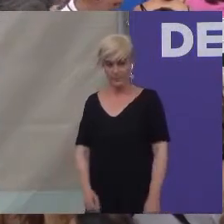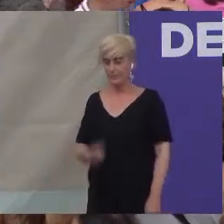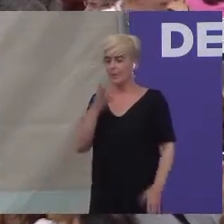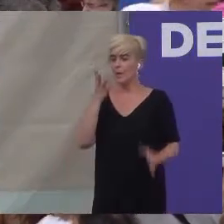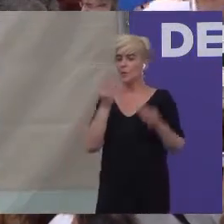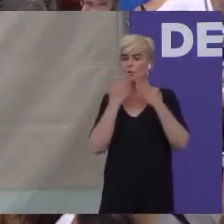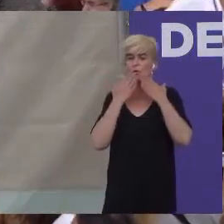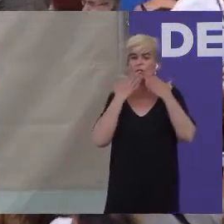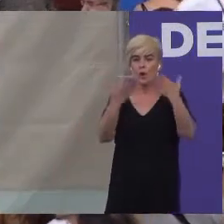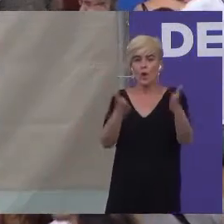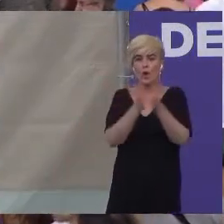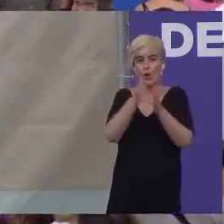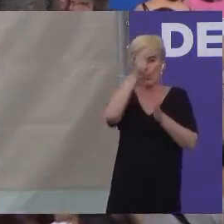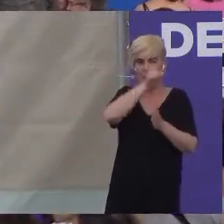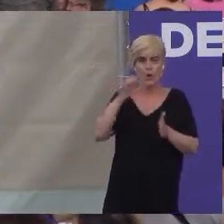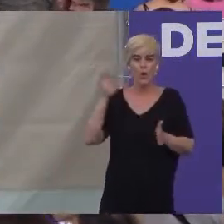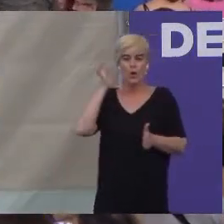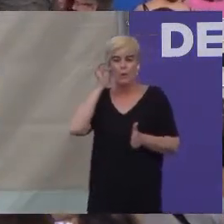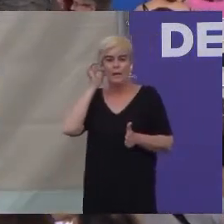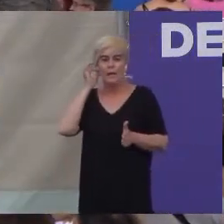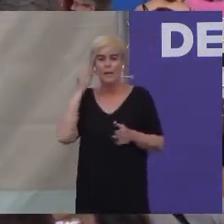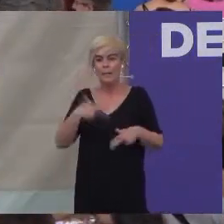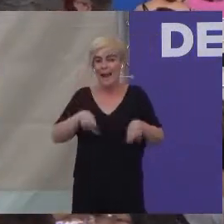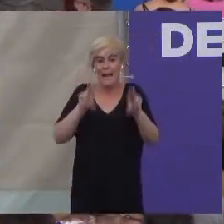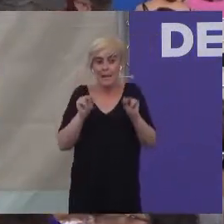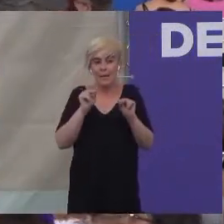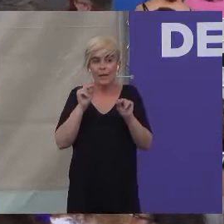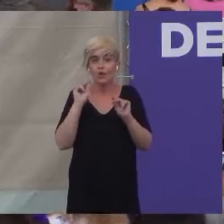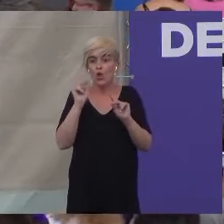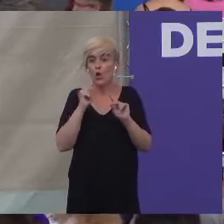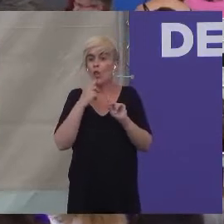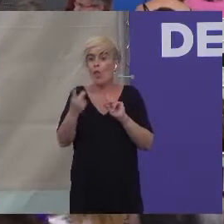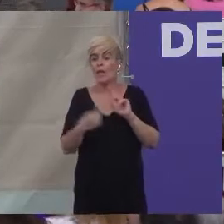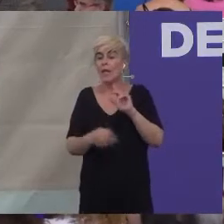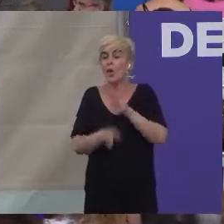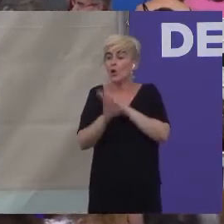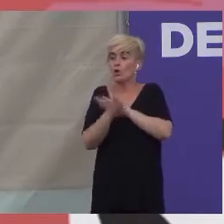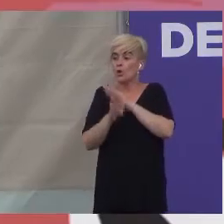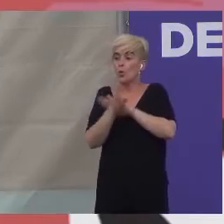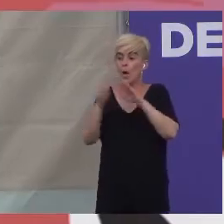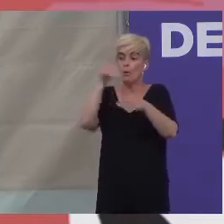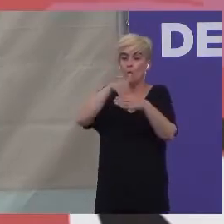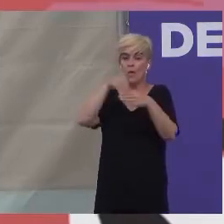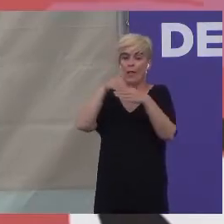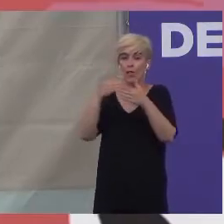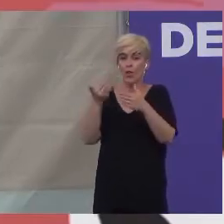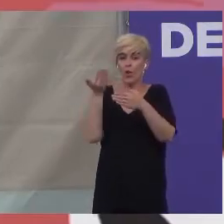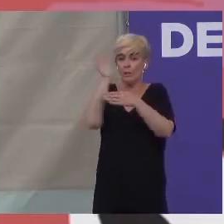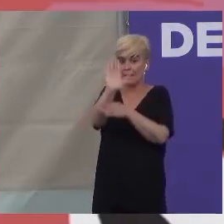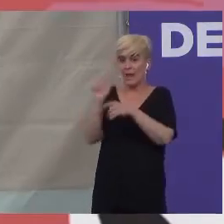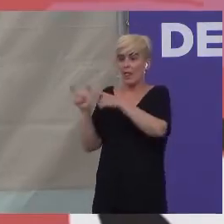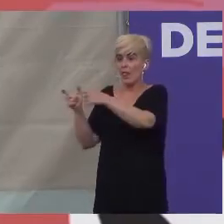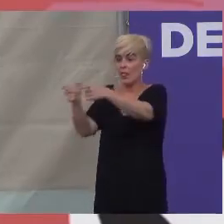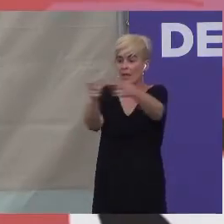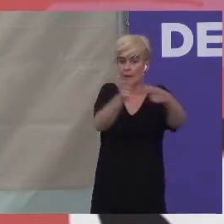Muchas gracias, compañeros y compañeras. Para acabar, solo decir que para el que quiera seguir votando a los representantes de círculos, mañana